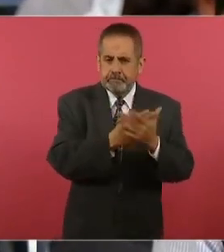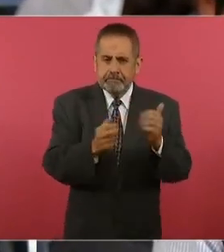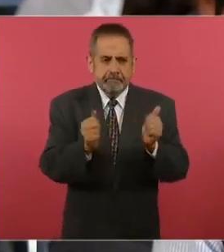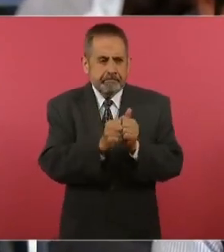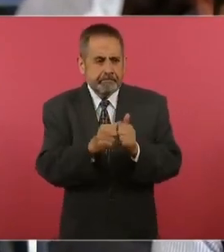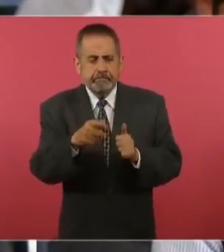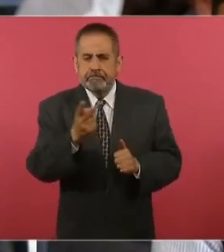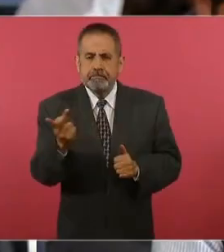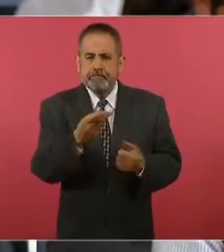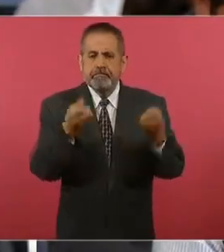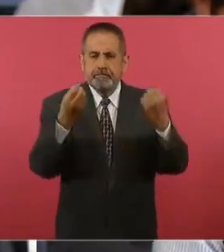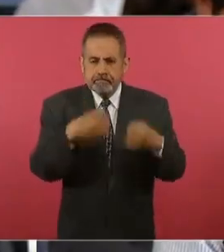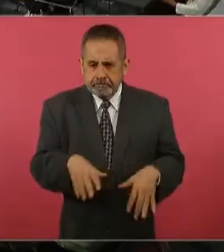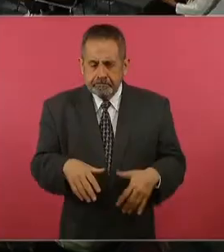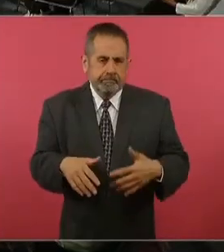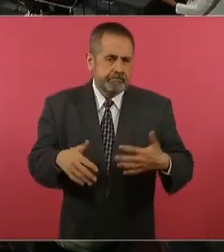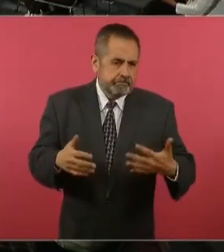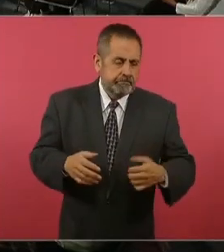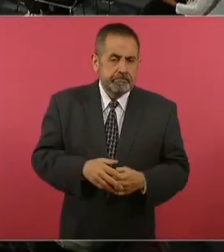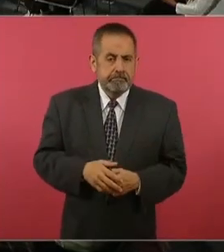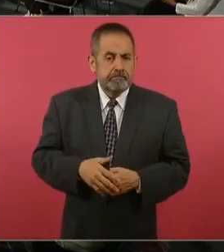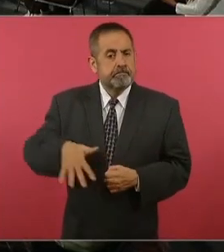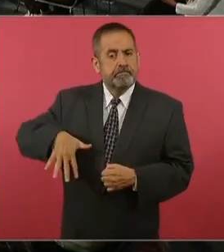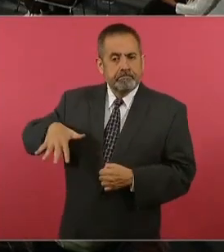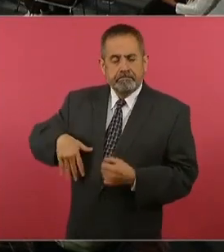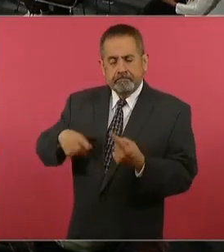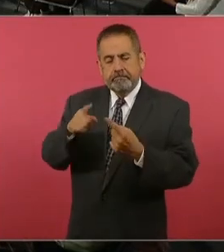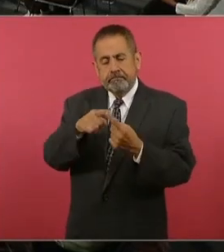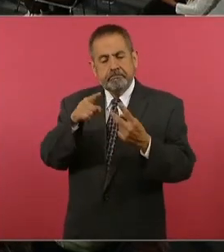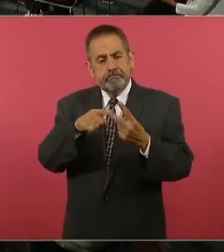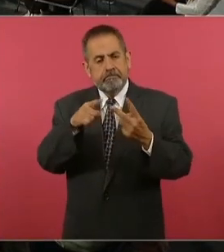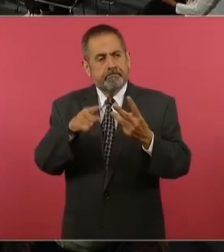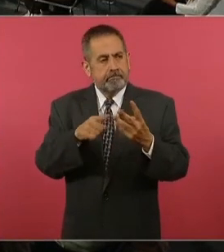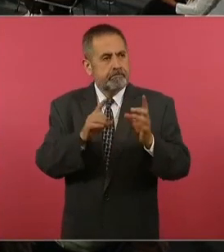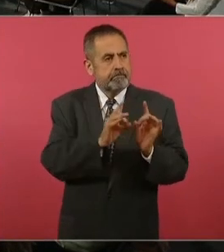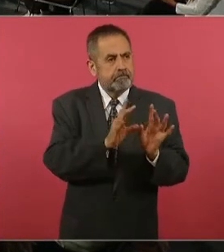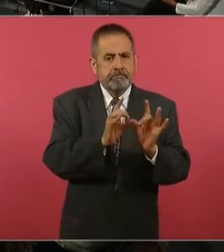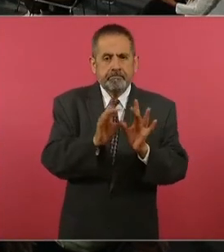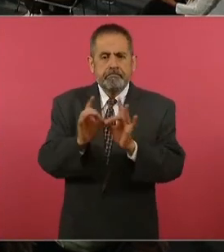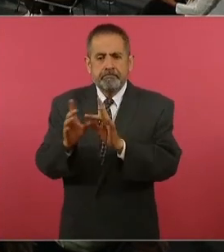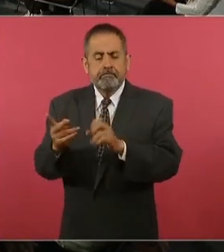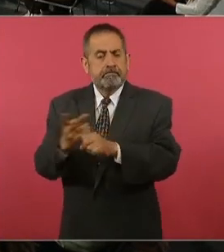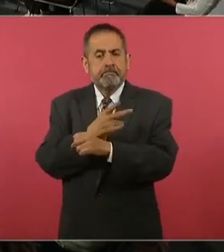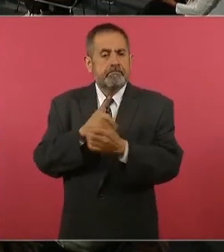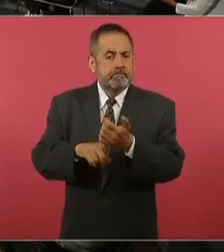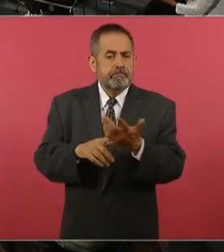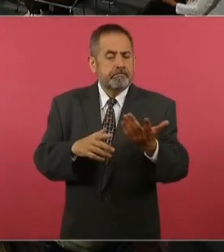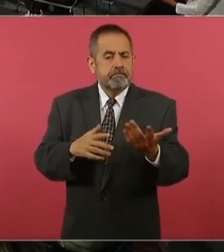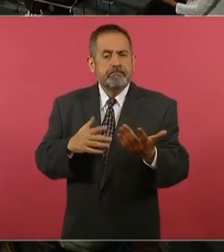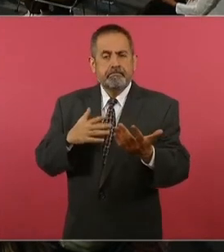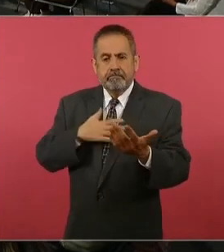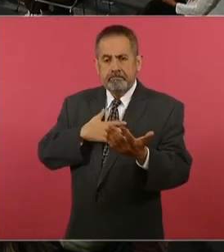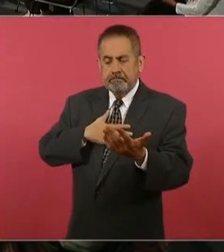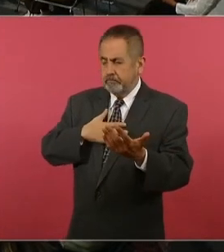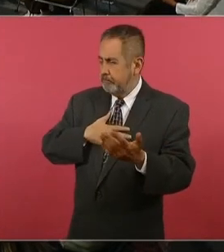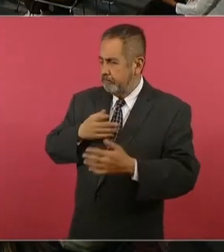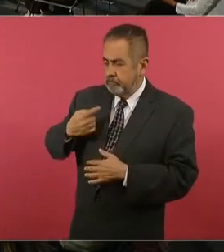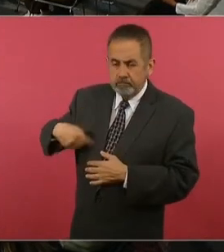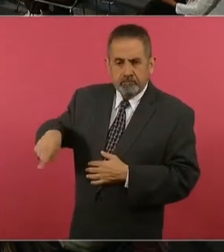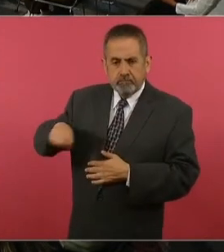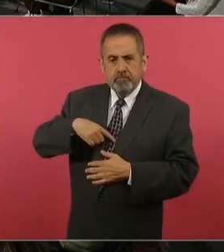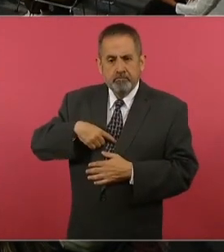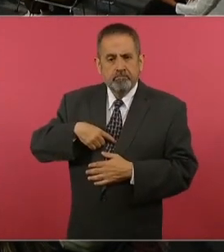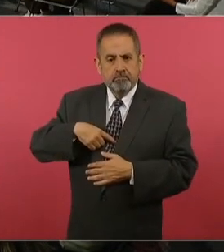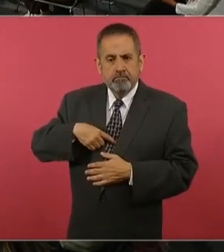Con todos estos acontecimientos, pues la pregunta que nosotros